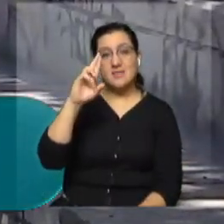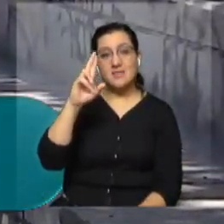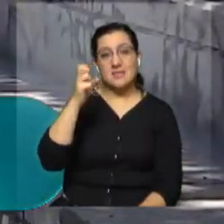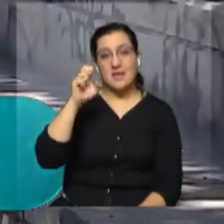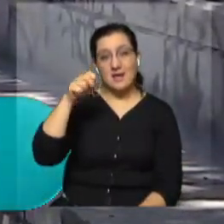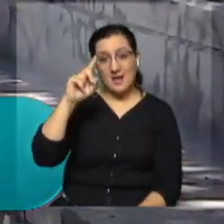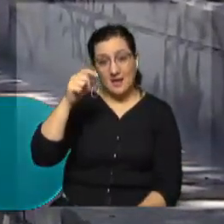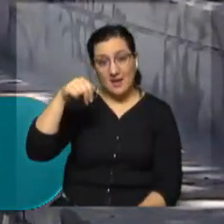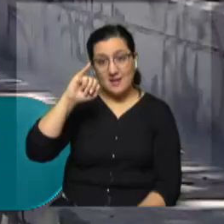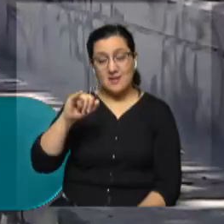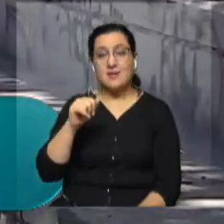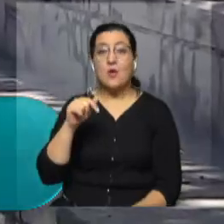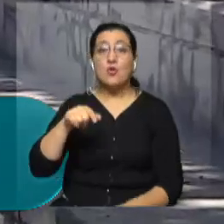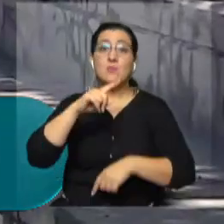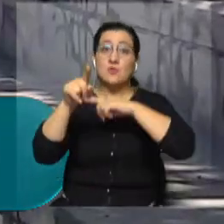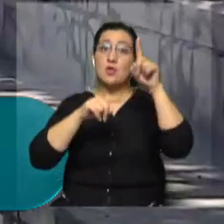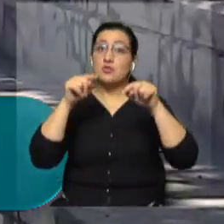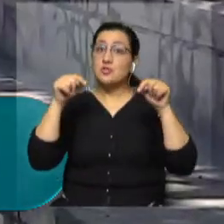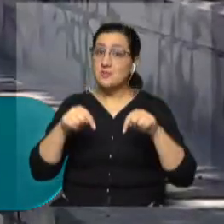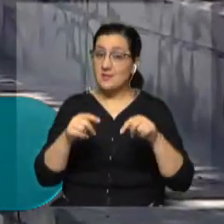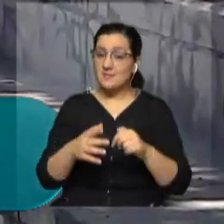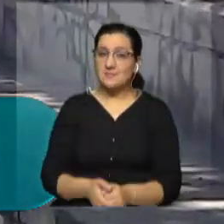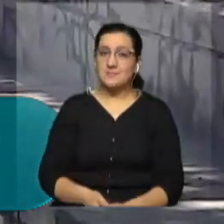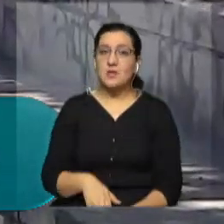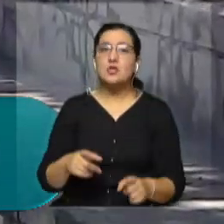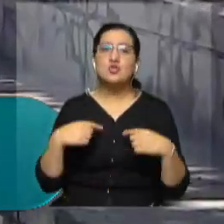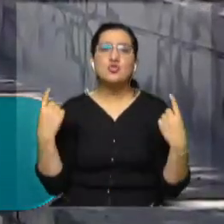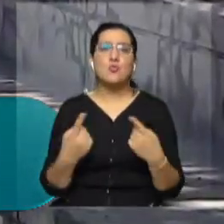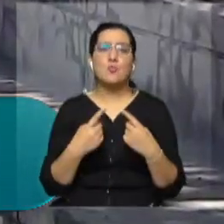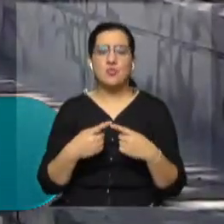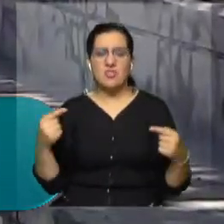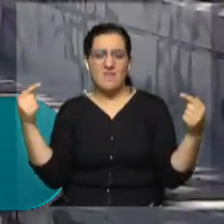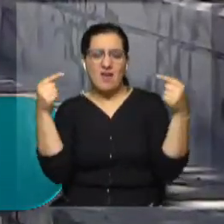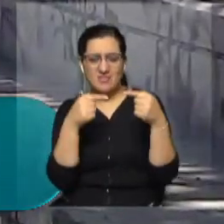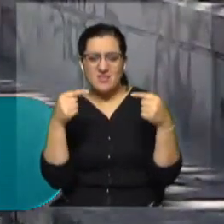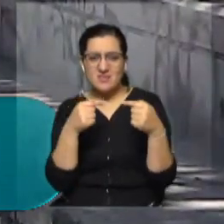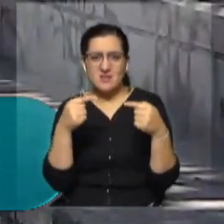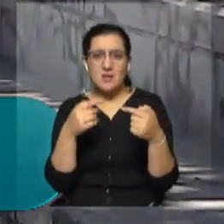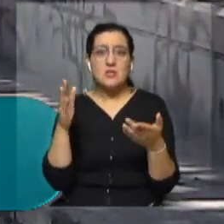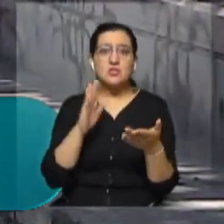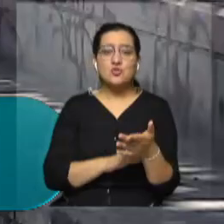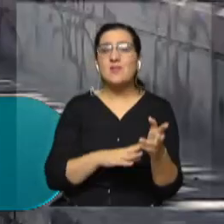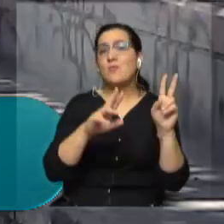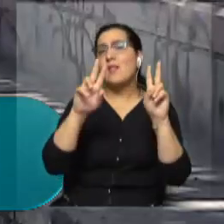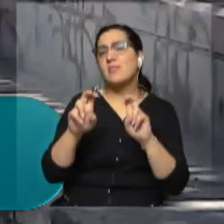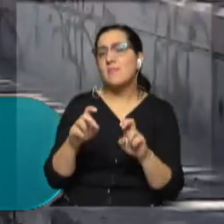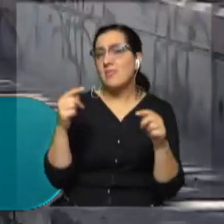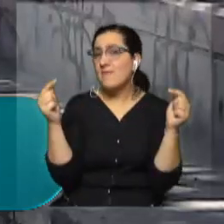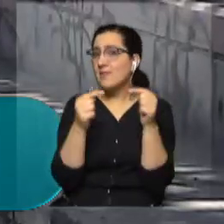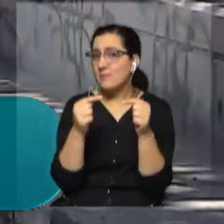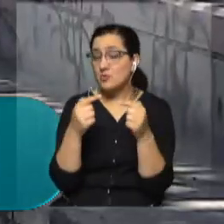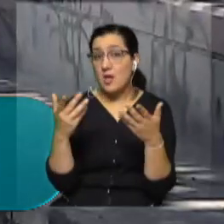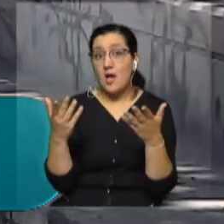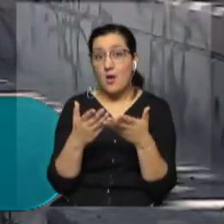de la gran consigna, Fito, que tenemos en el día de hoy. Somos de debatir los uruguayos, las uruguayas, acerca de qué temas debatimos. Bueno,